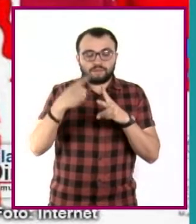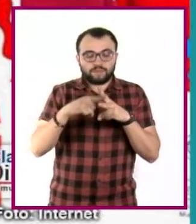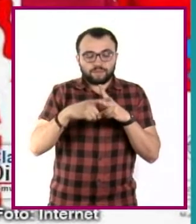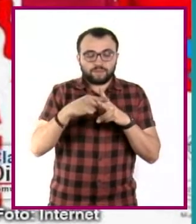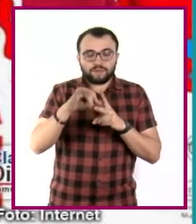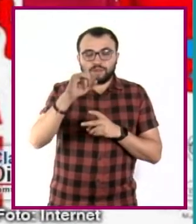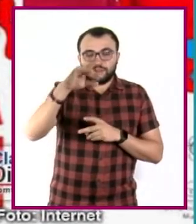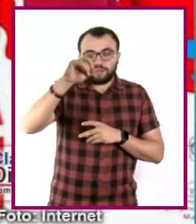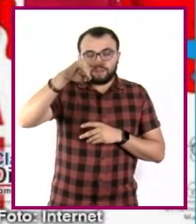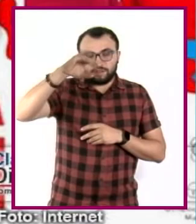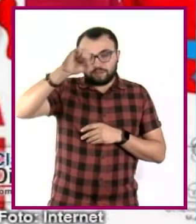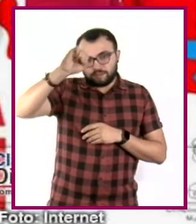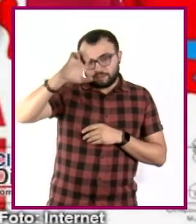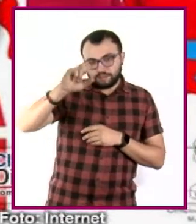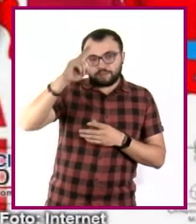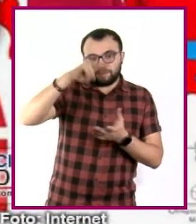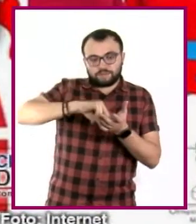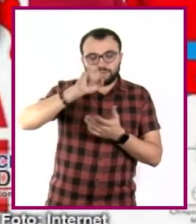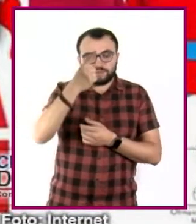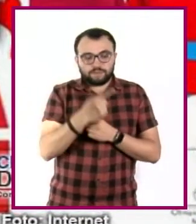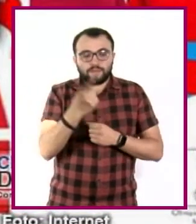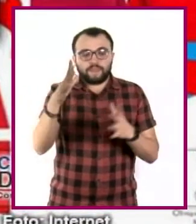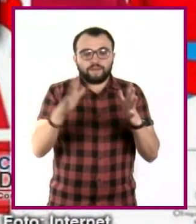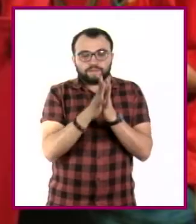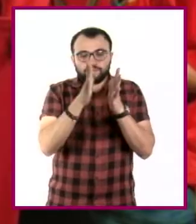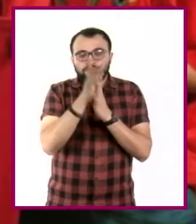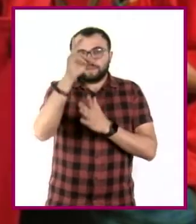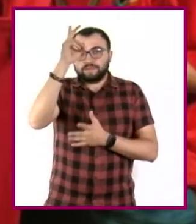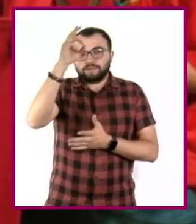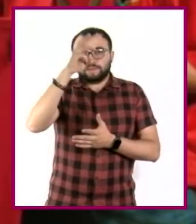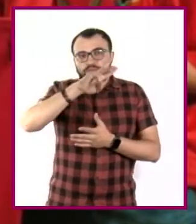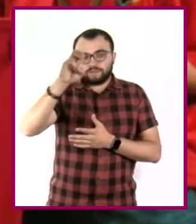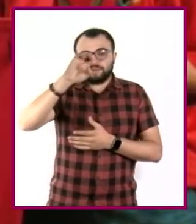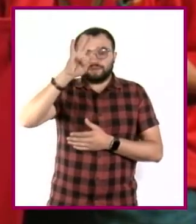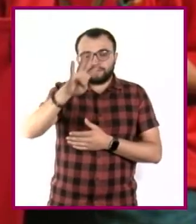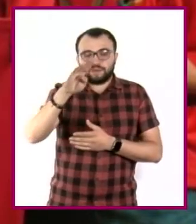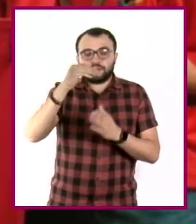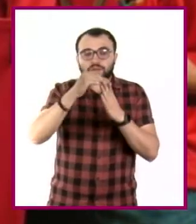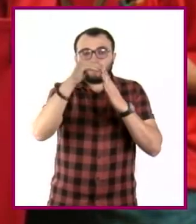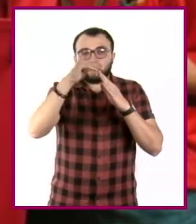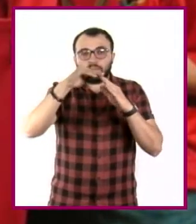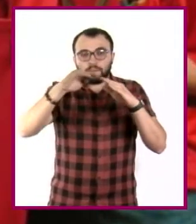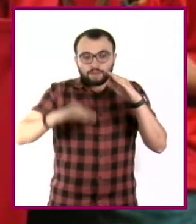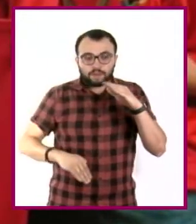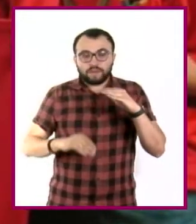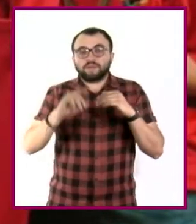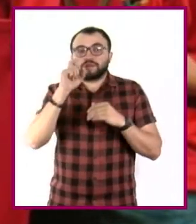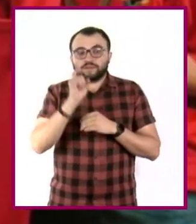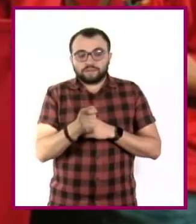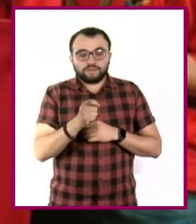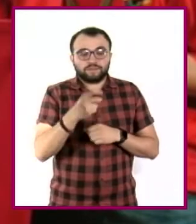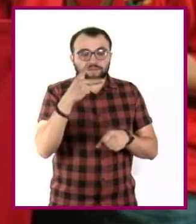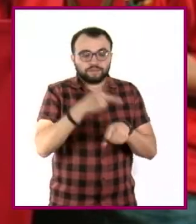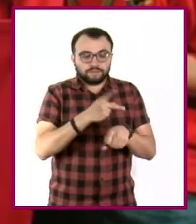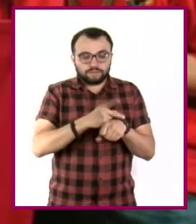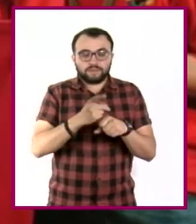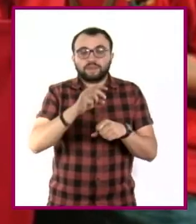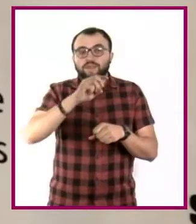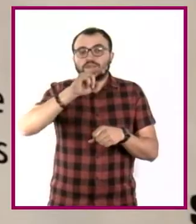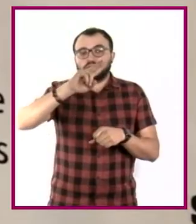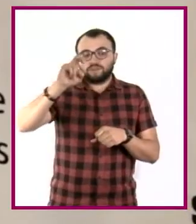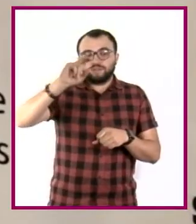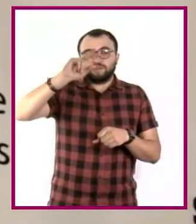2021. El evento contó con la participación de 304 menores de primaria y 284 de secundaria de 30 naciones